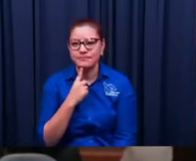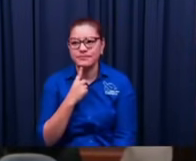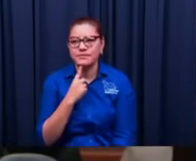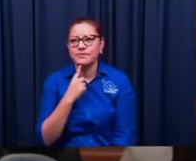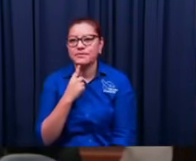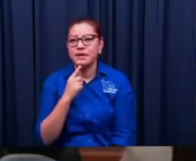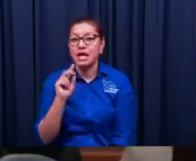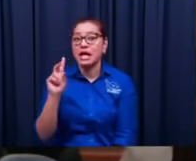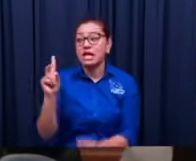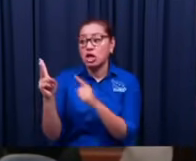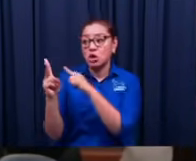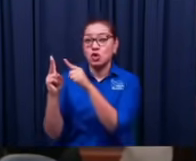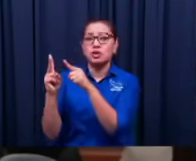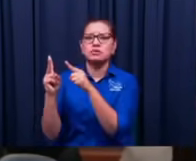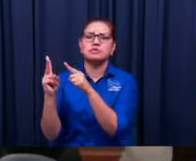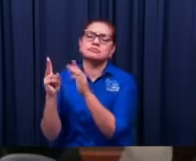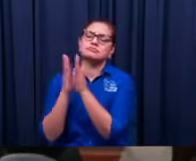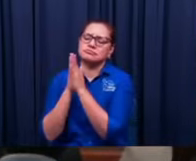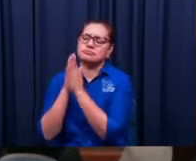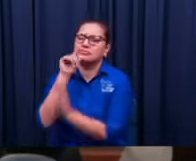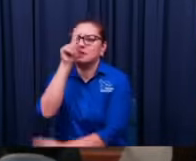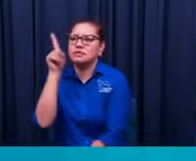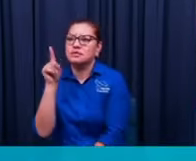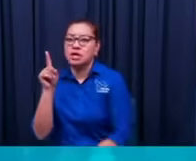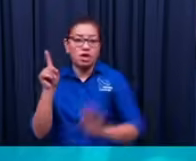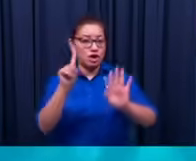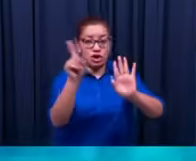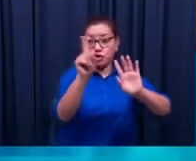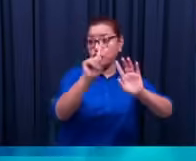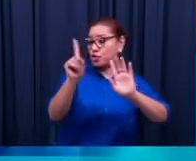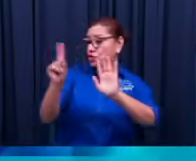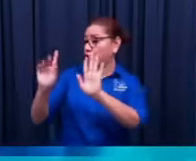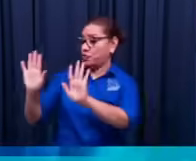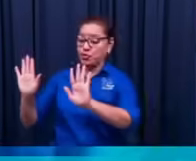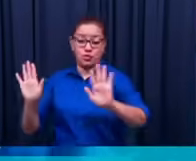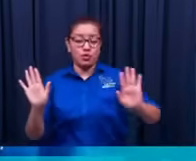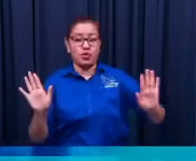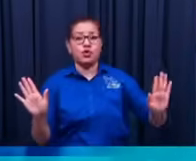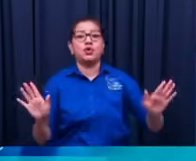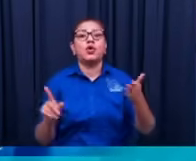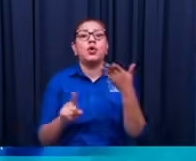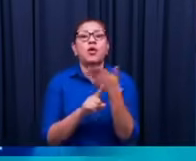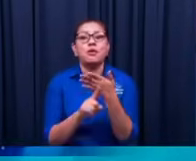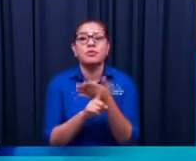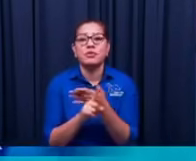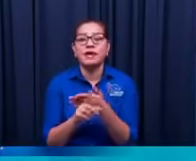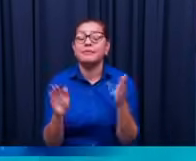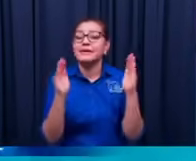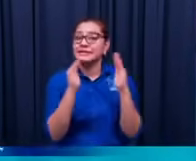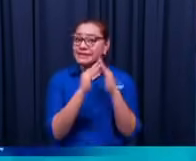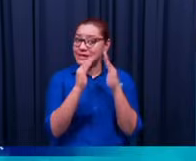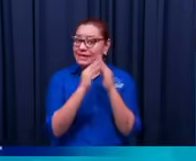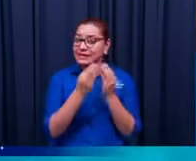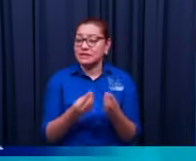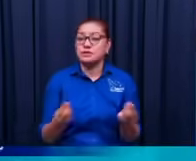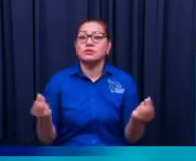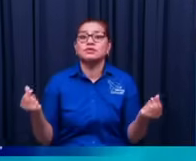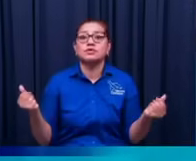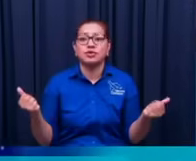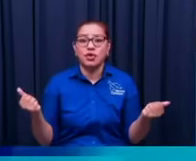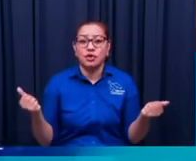Y uno de los dos dice, preguntemos. No, los trapos sucios se lavan en casa. ¿Quién dice? Esa es doctrina